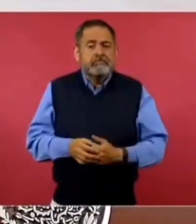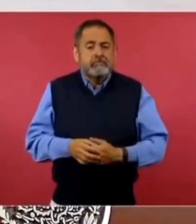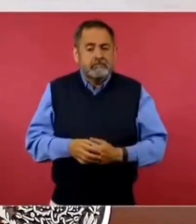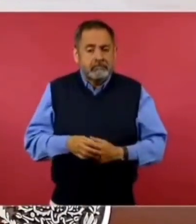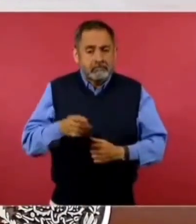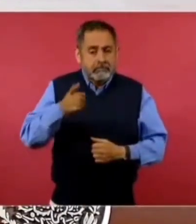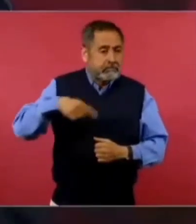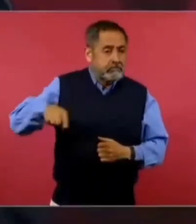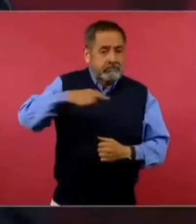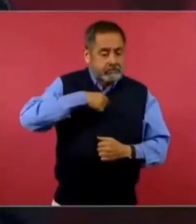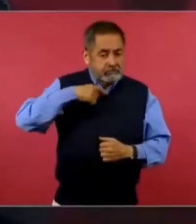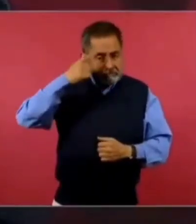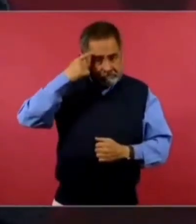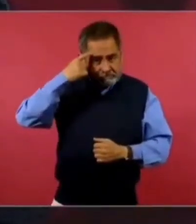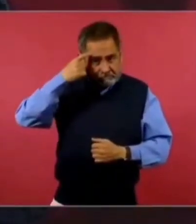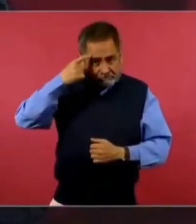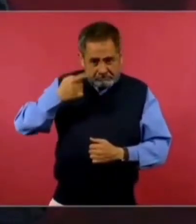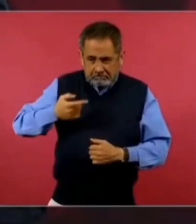aceptar